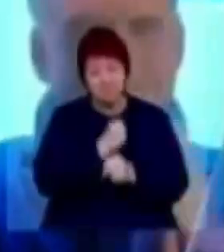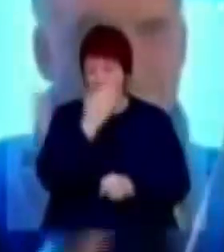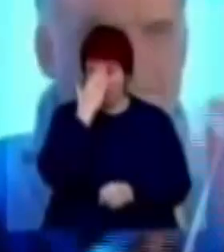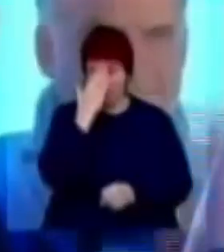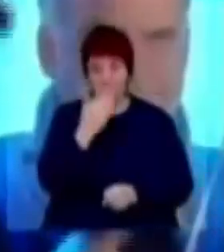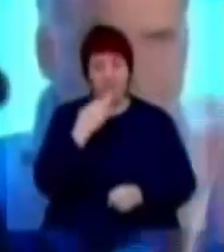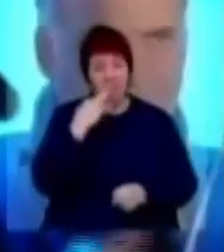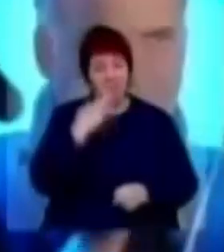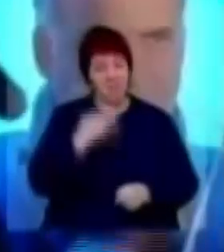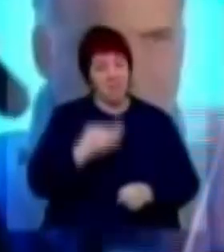Hay que seguir